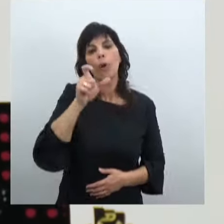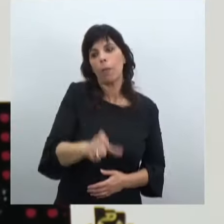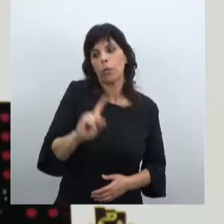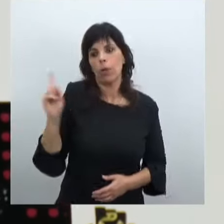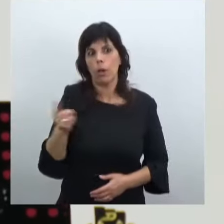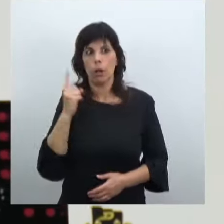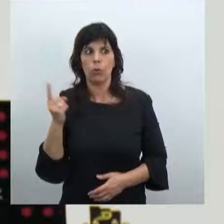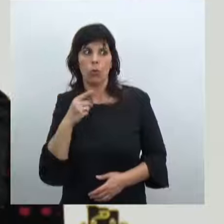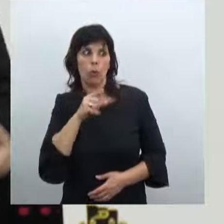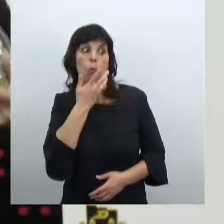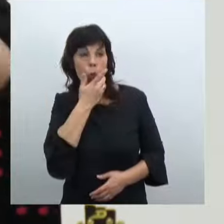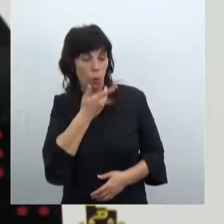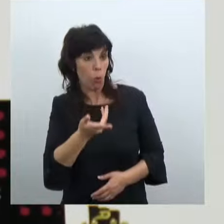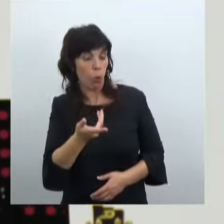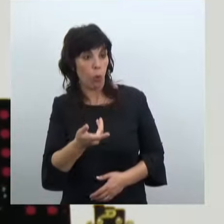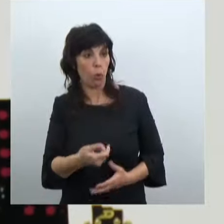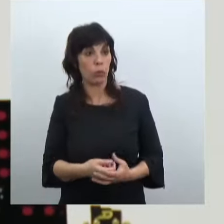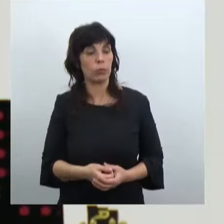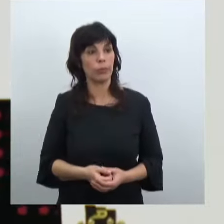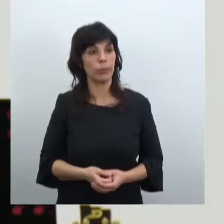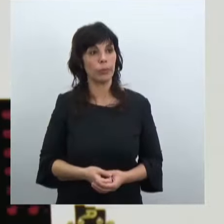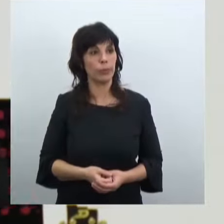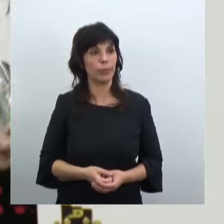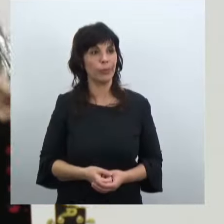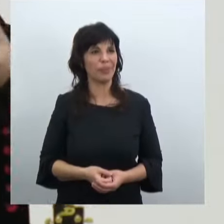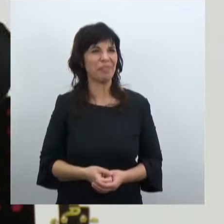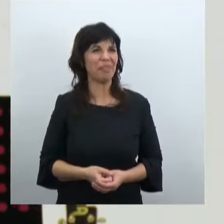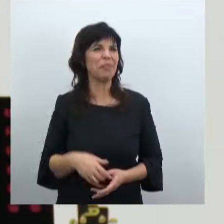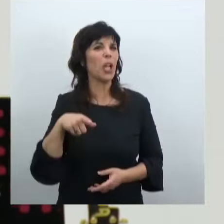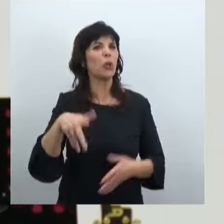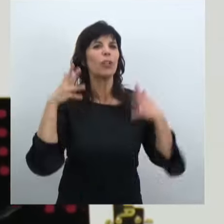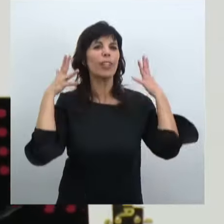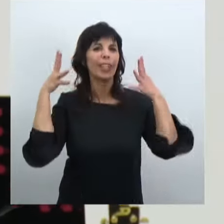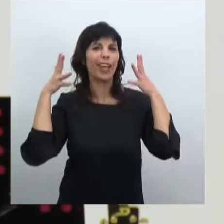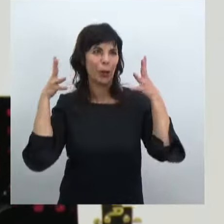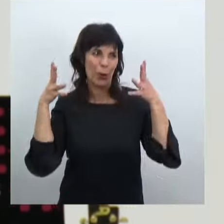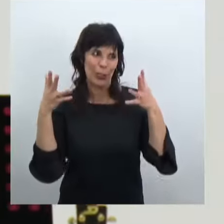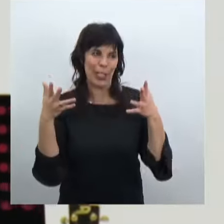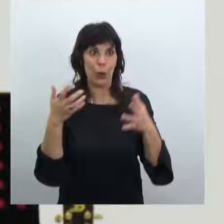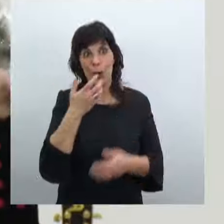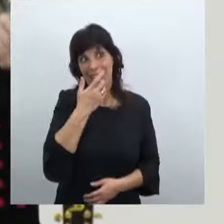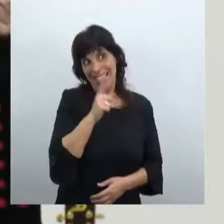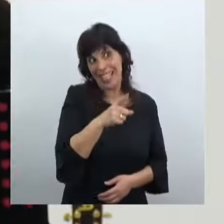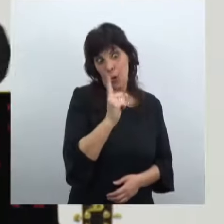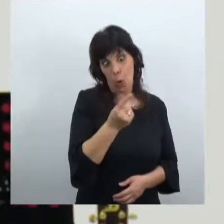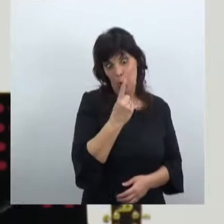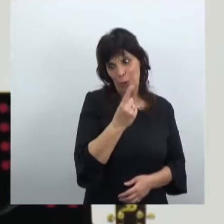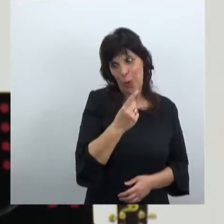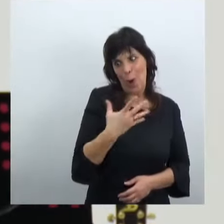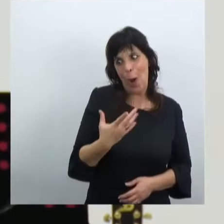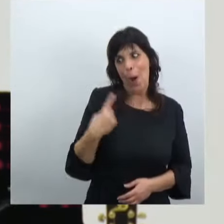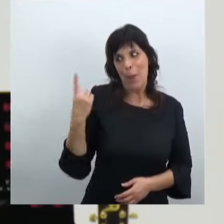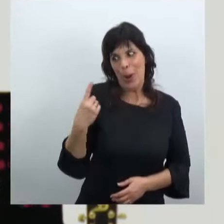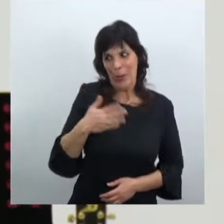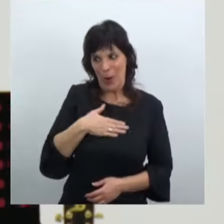sola, o tú que no estás solo y no quieres estar sola, y tú que estás solo pero nunca querías estar